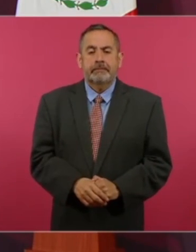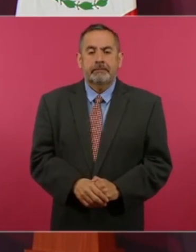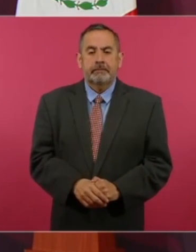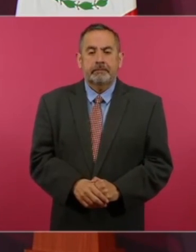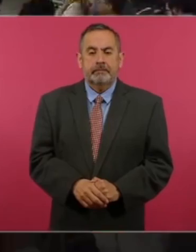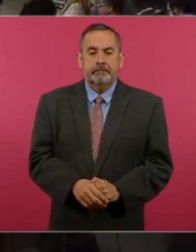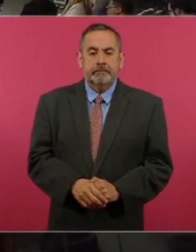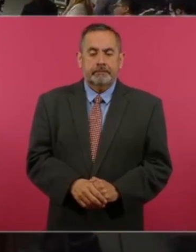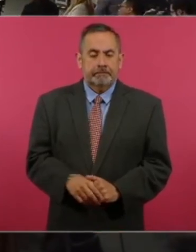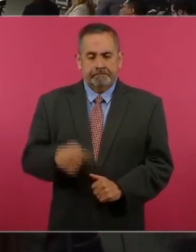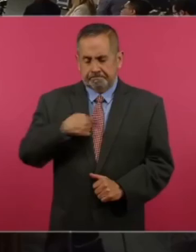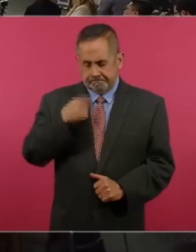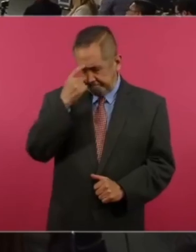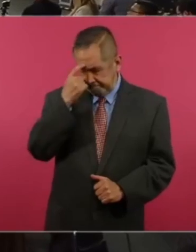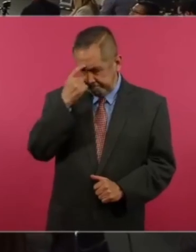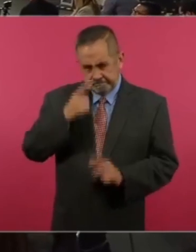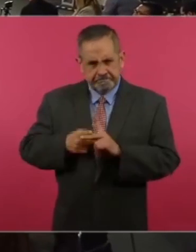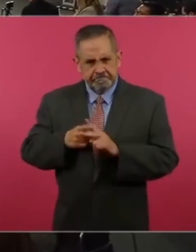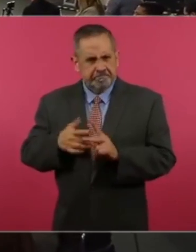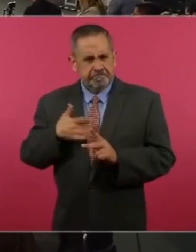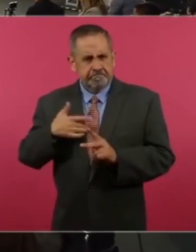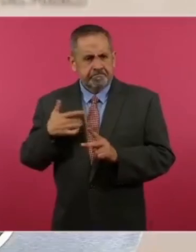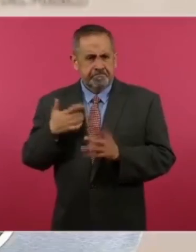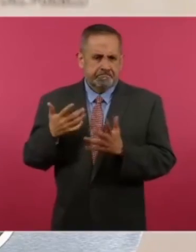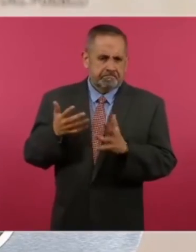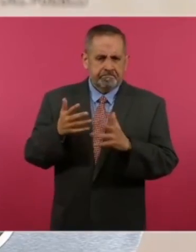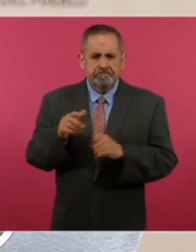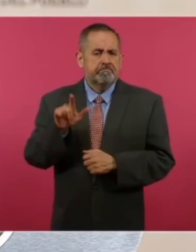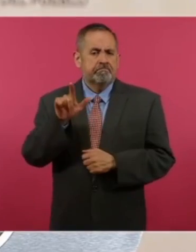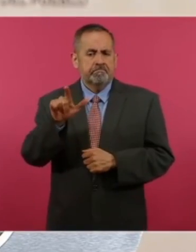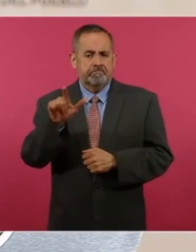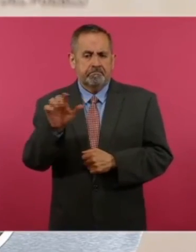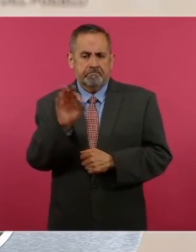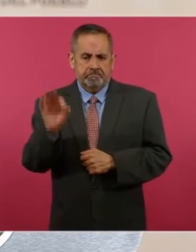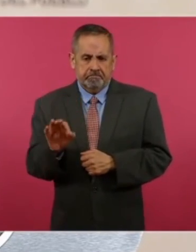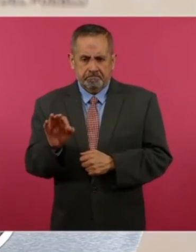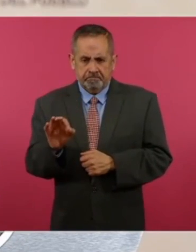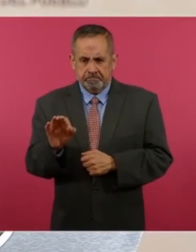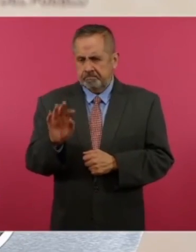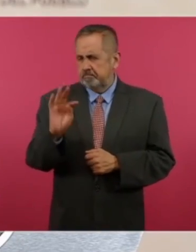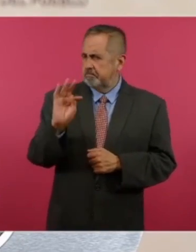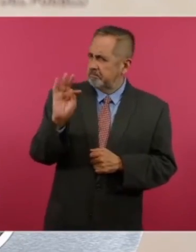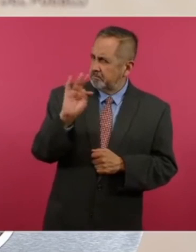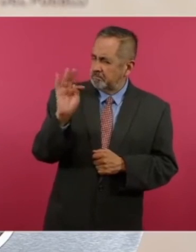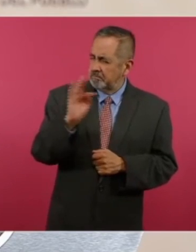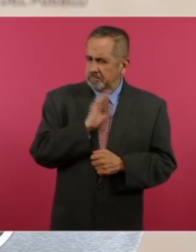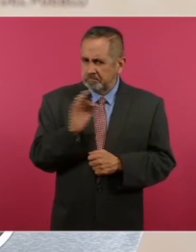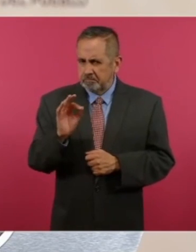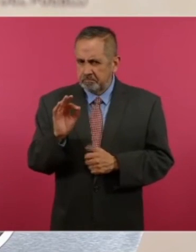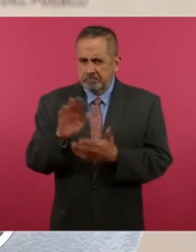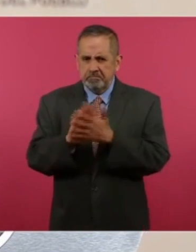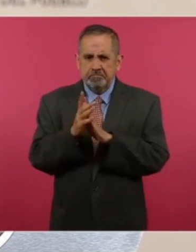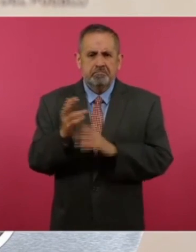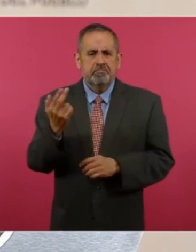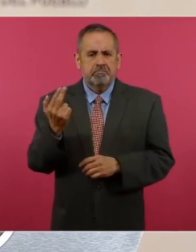Entonces, yo calculo que el 17% se puede convertir en